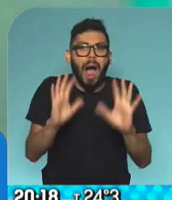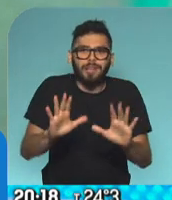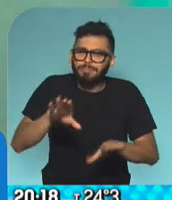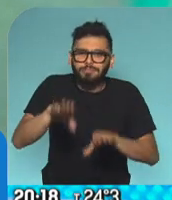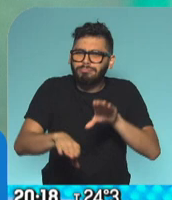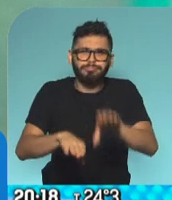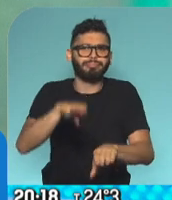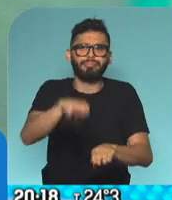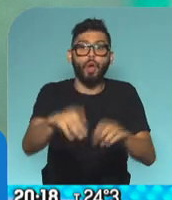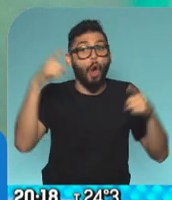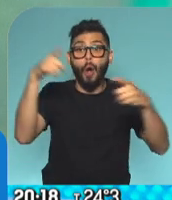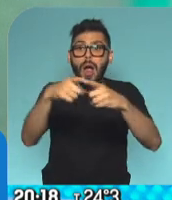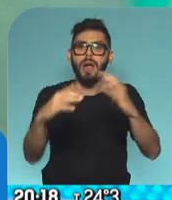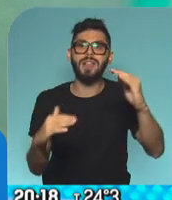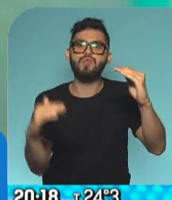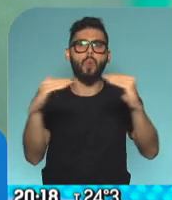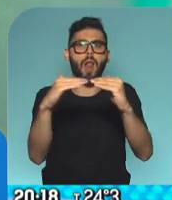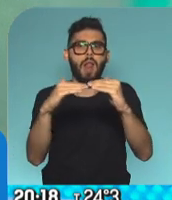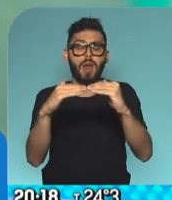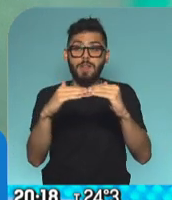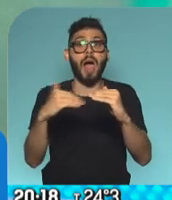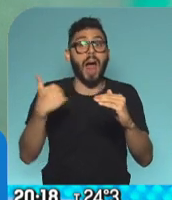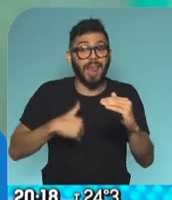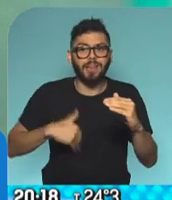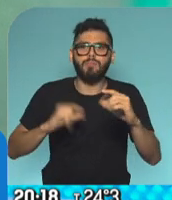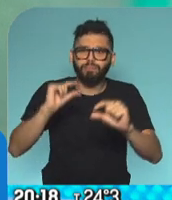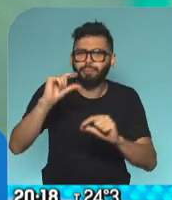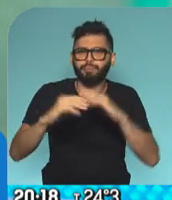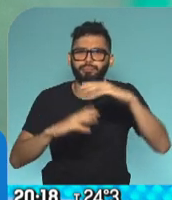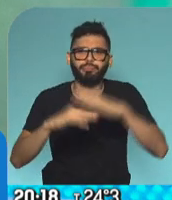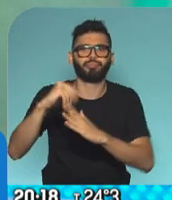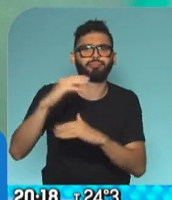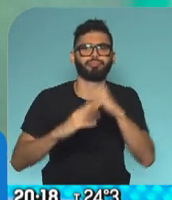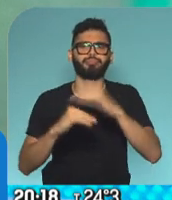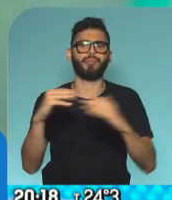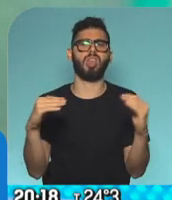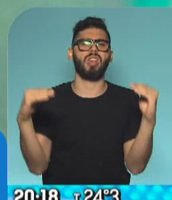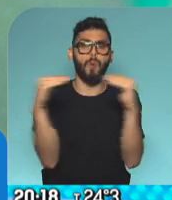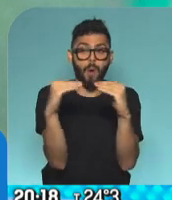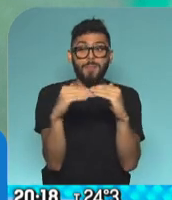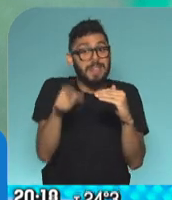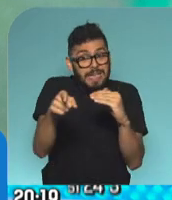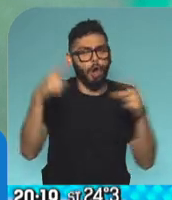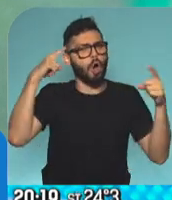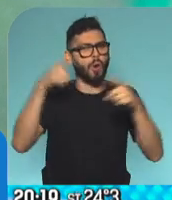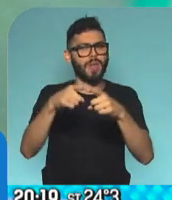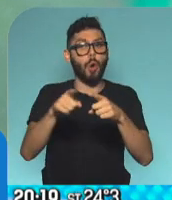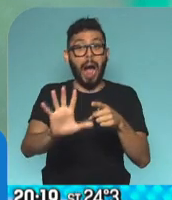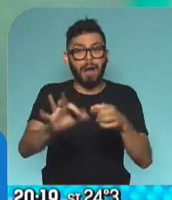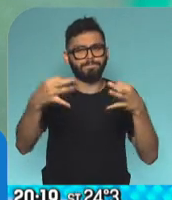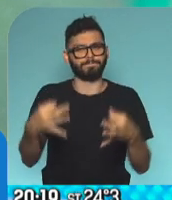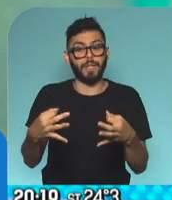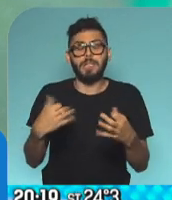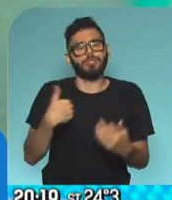en esa en esa argentina que vamos a construir es lo que corresponde así que la verdad es que yo confío